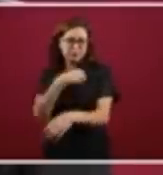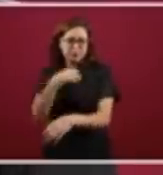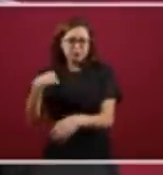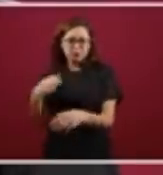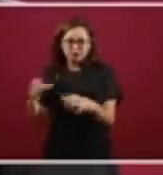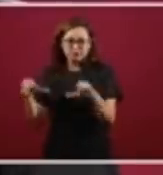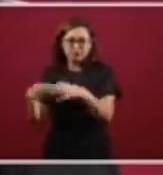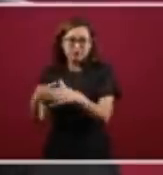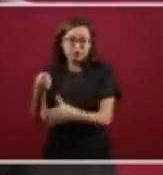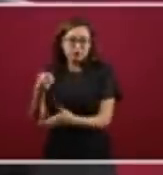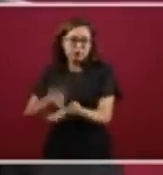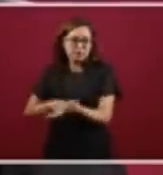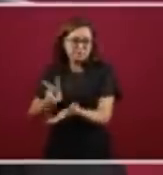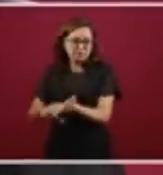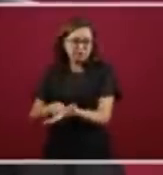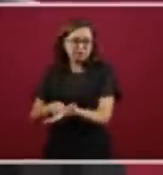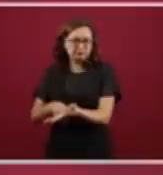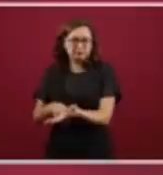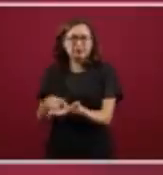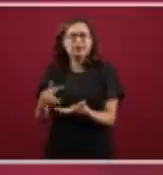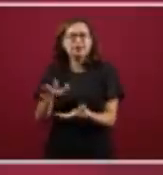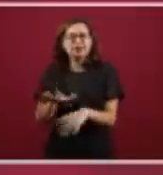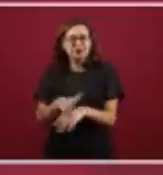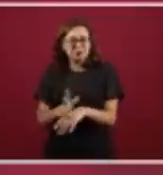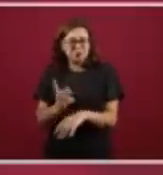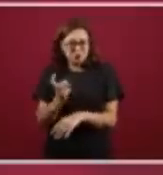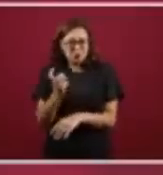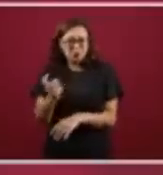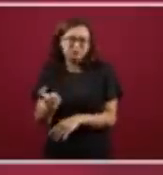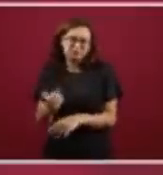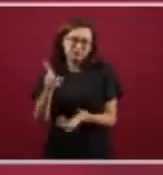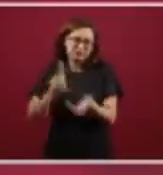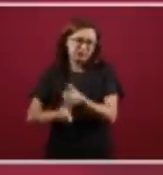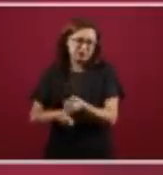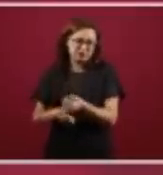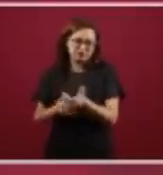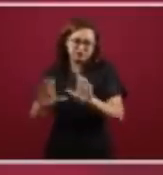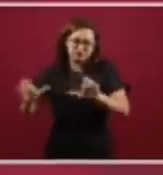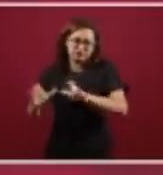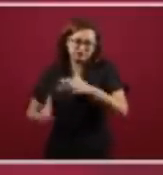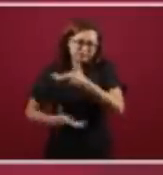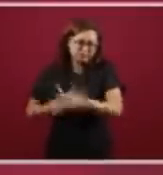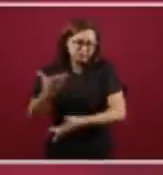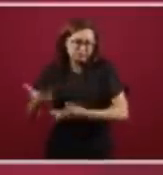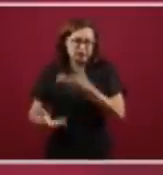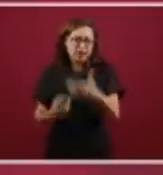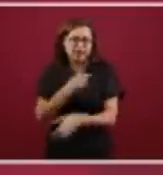Entonces, por eso se tiene que dar servicio a la comunidad.